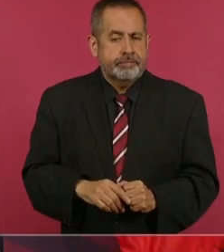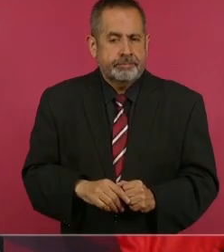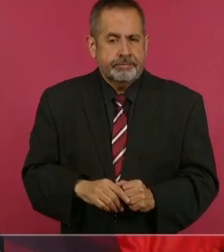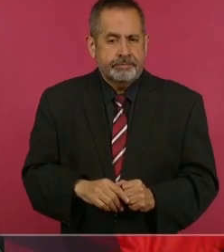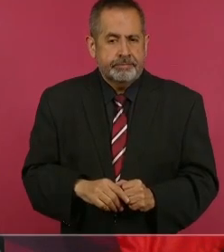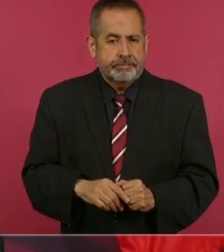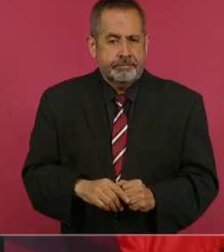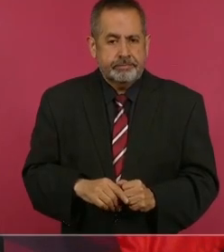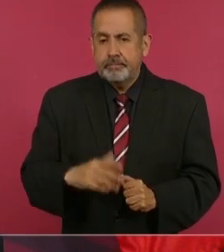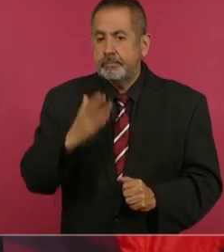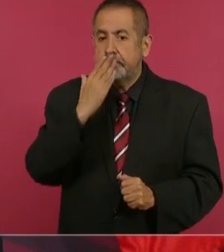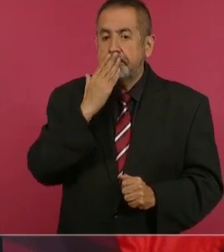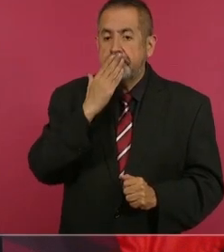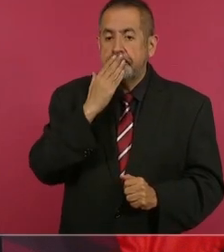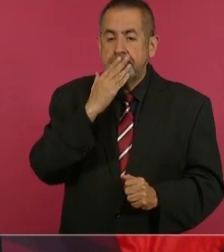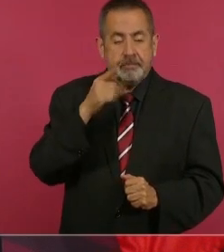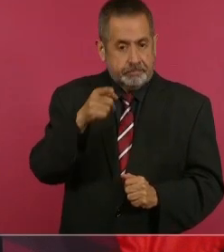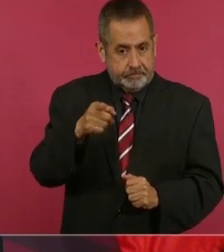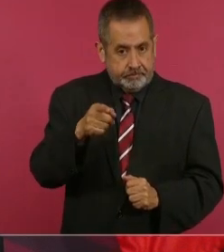Sonora